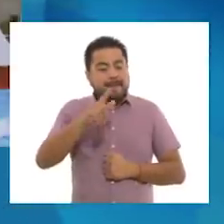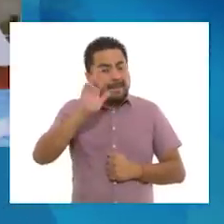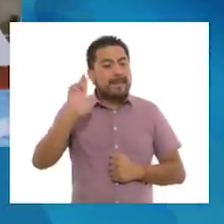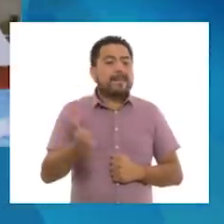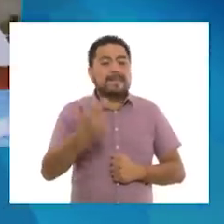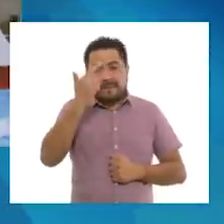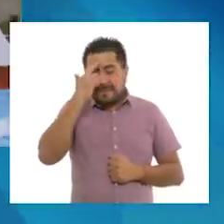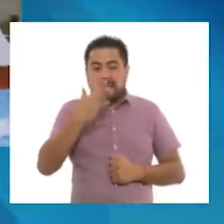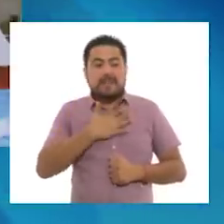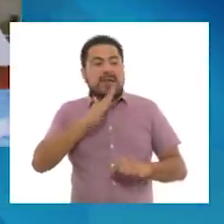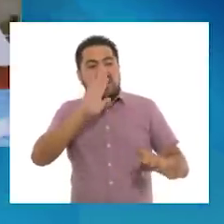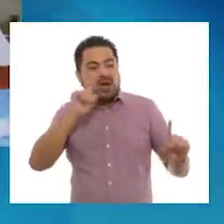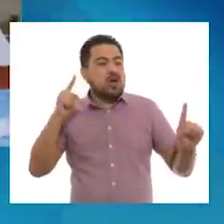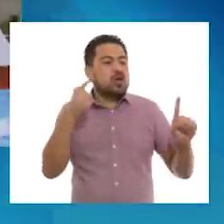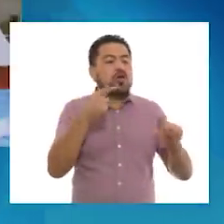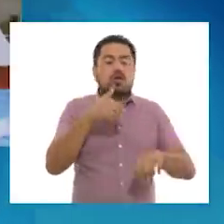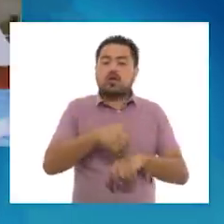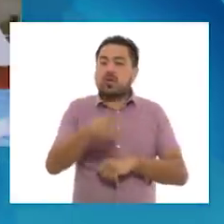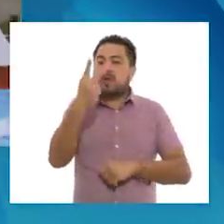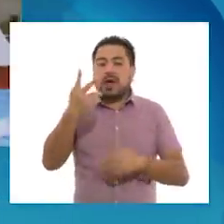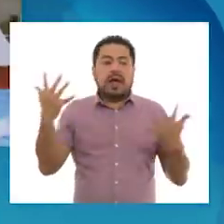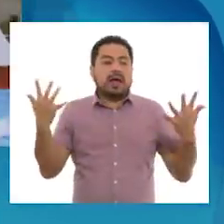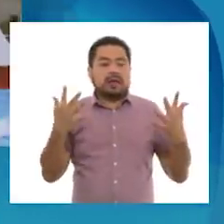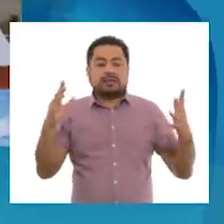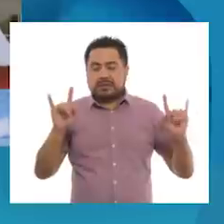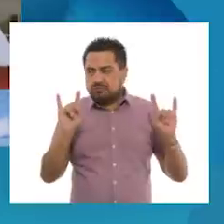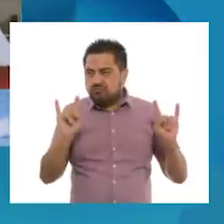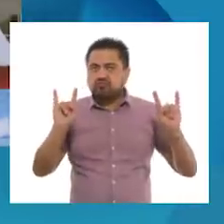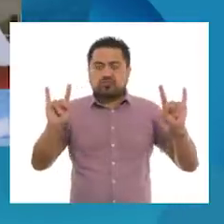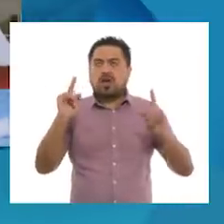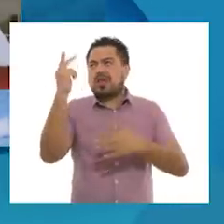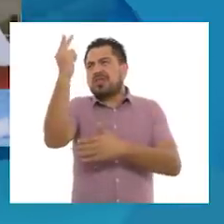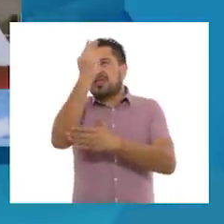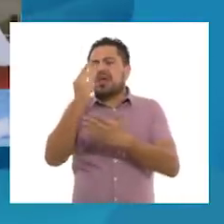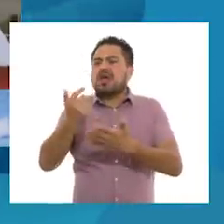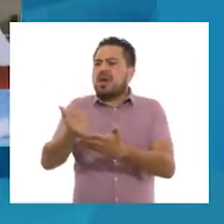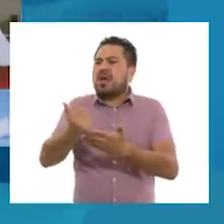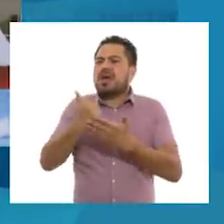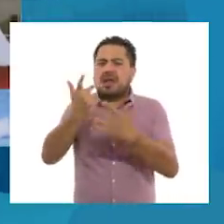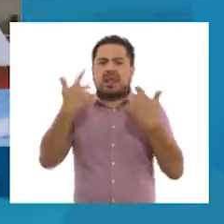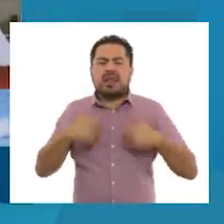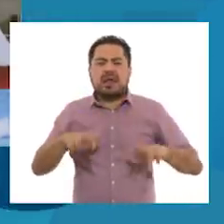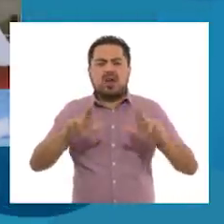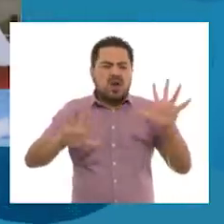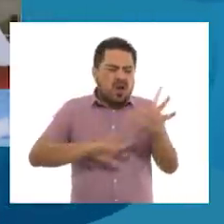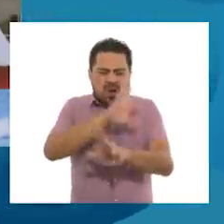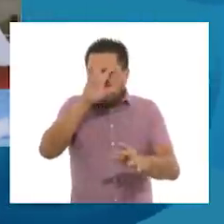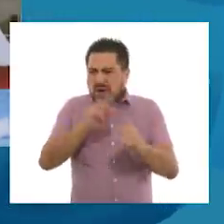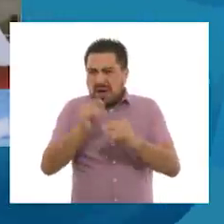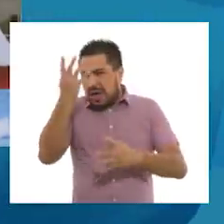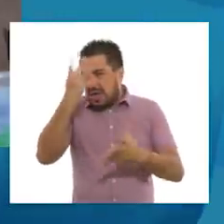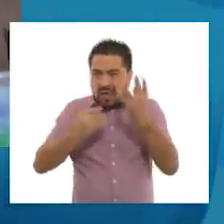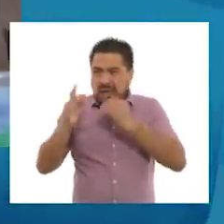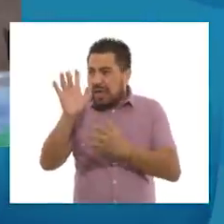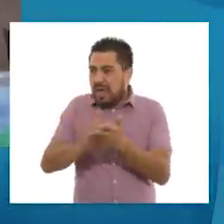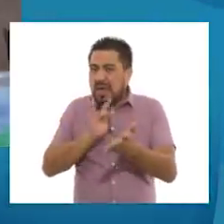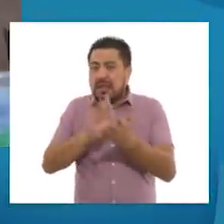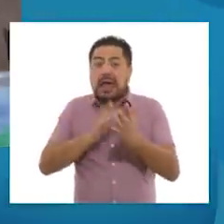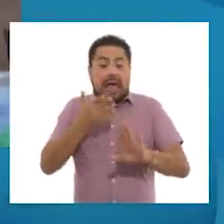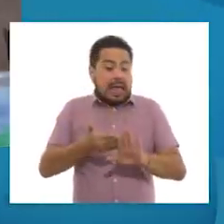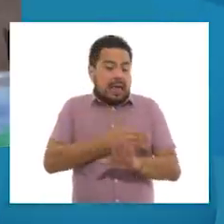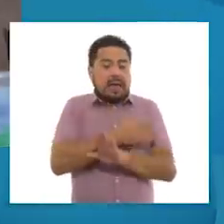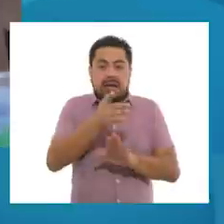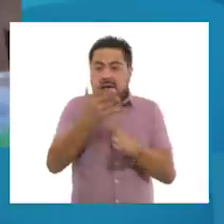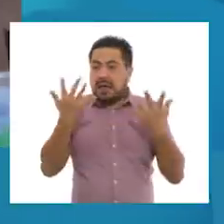Recuerda que nuestra misión 2 es realizar un cartel o dibujo que nos ayude a representar todo lo que hemos aprendido. Antes de hacer el